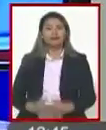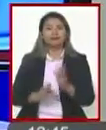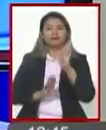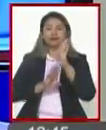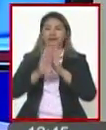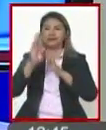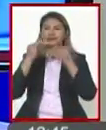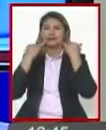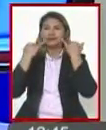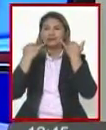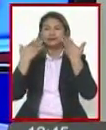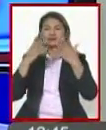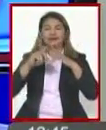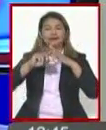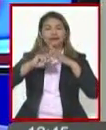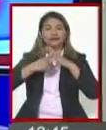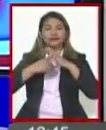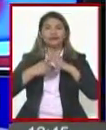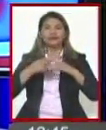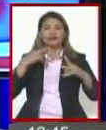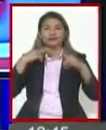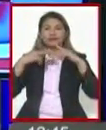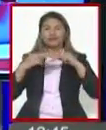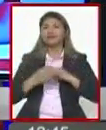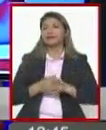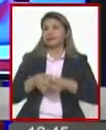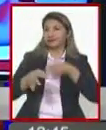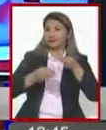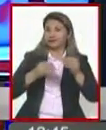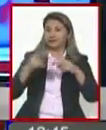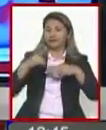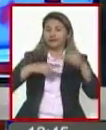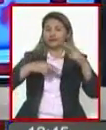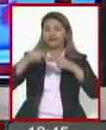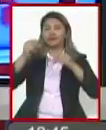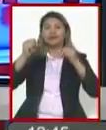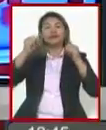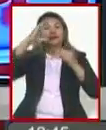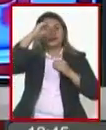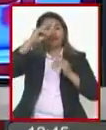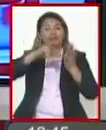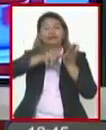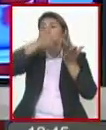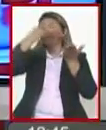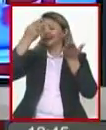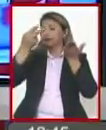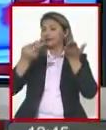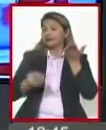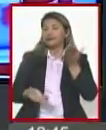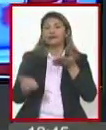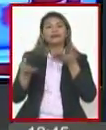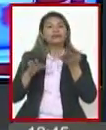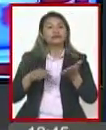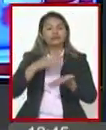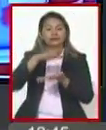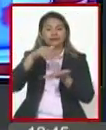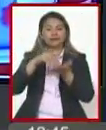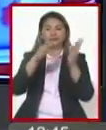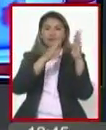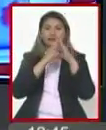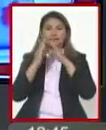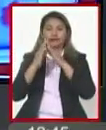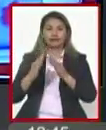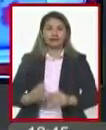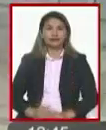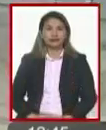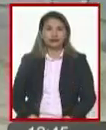Damos desarrollo a la información con la cual dimos inicio al noticiero. Hablamos con un albañil, cae de un cuarto piso y fallece. Esto en pleno centro de la